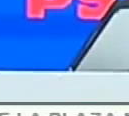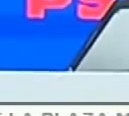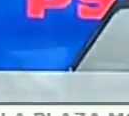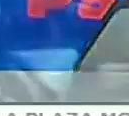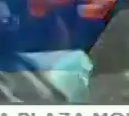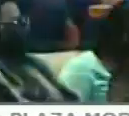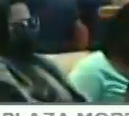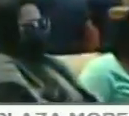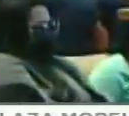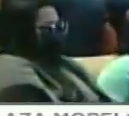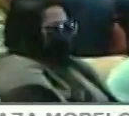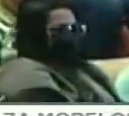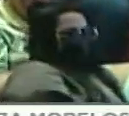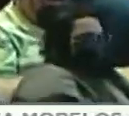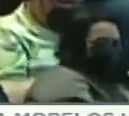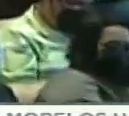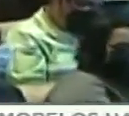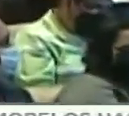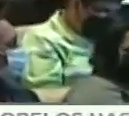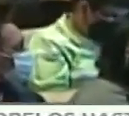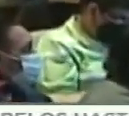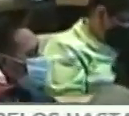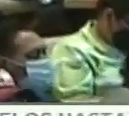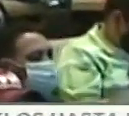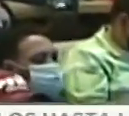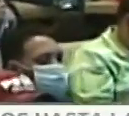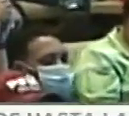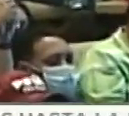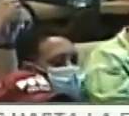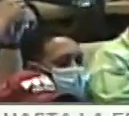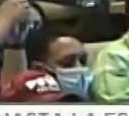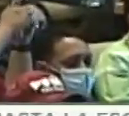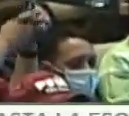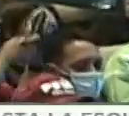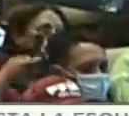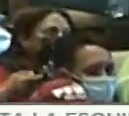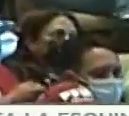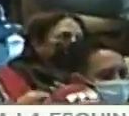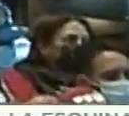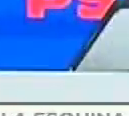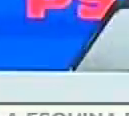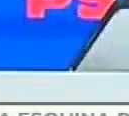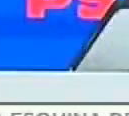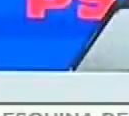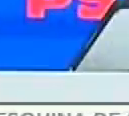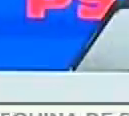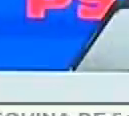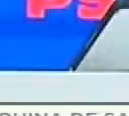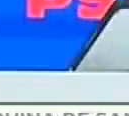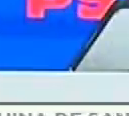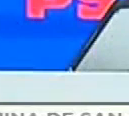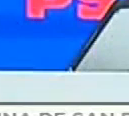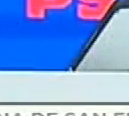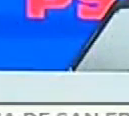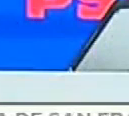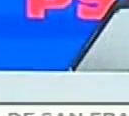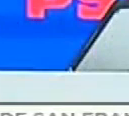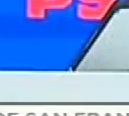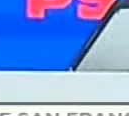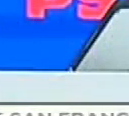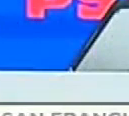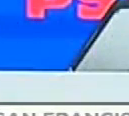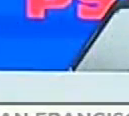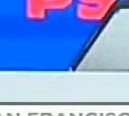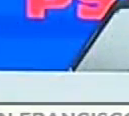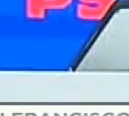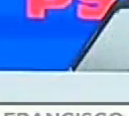es la distribución, que esos alimentos lleguen a donde tienen que llegar, a los 7 millones de hogares más